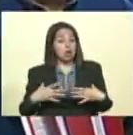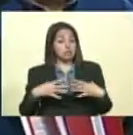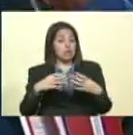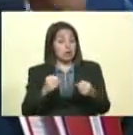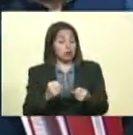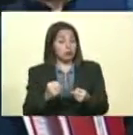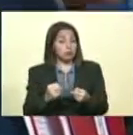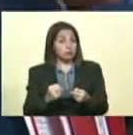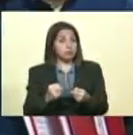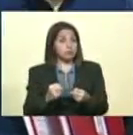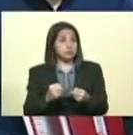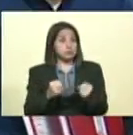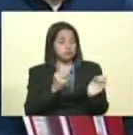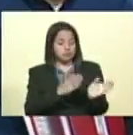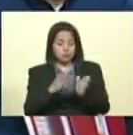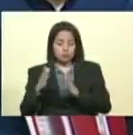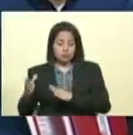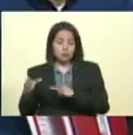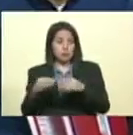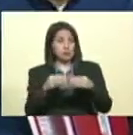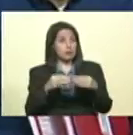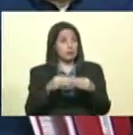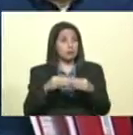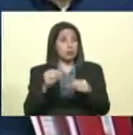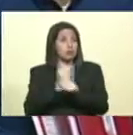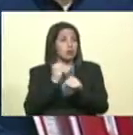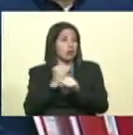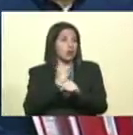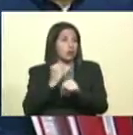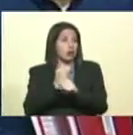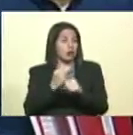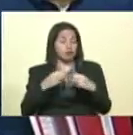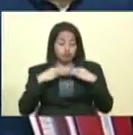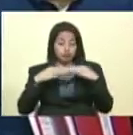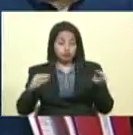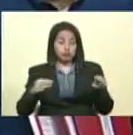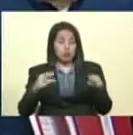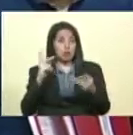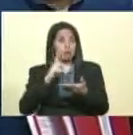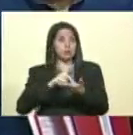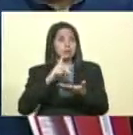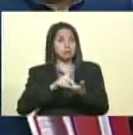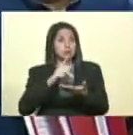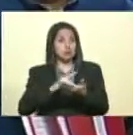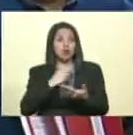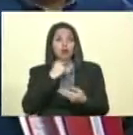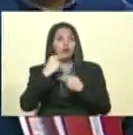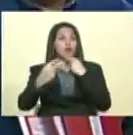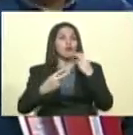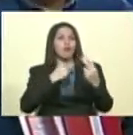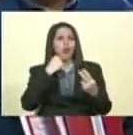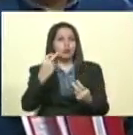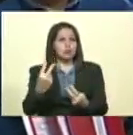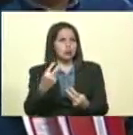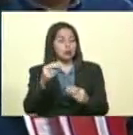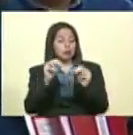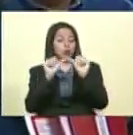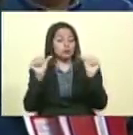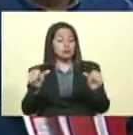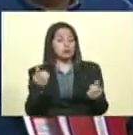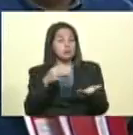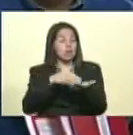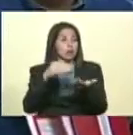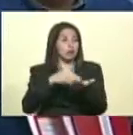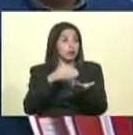trabajadores en los organismos sindicales. Nosotros aquí estamos abriendo la participación de los voceros y voceras por servicio